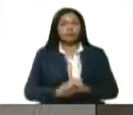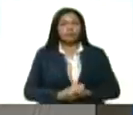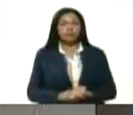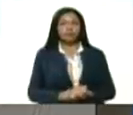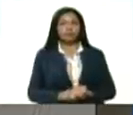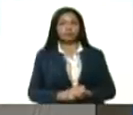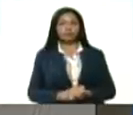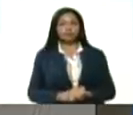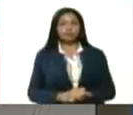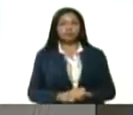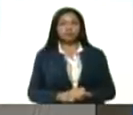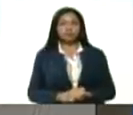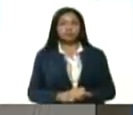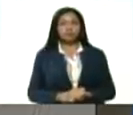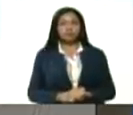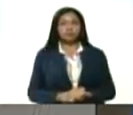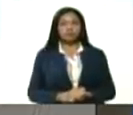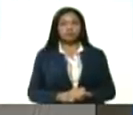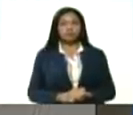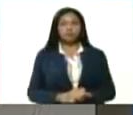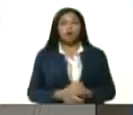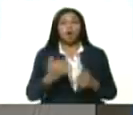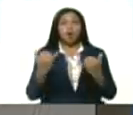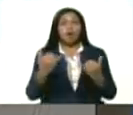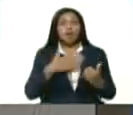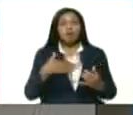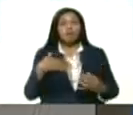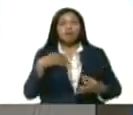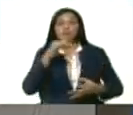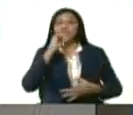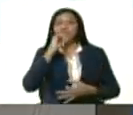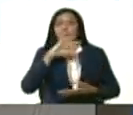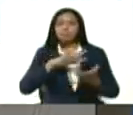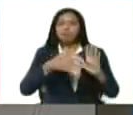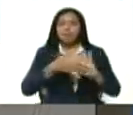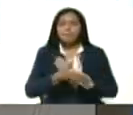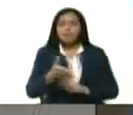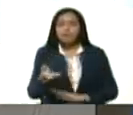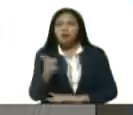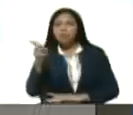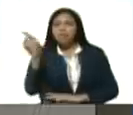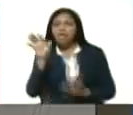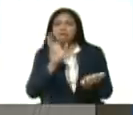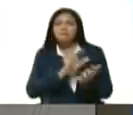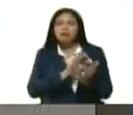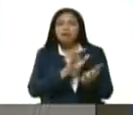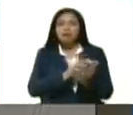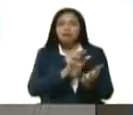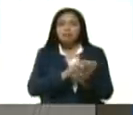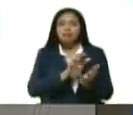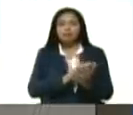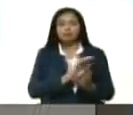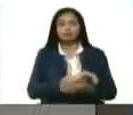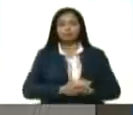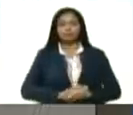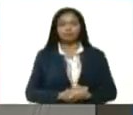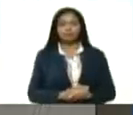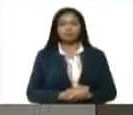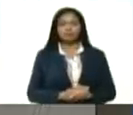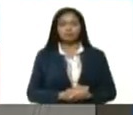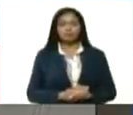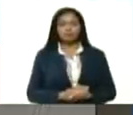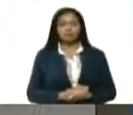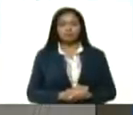COVID-19. Ahora quisiéramos conversar de lo que ocurrió en el estado Nueva Esparta